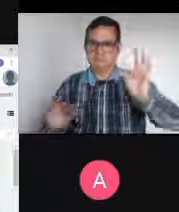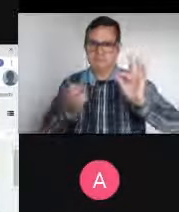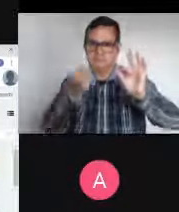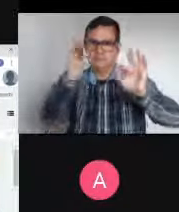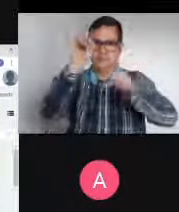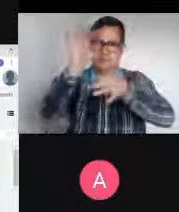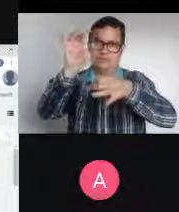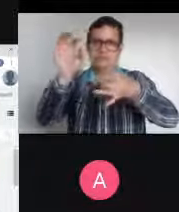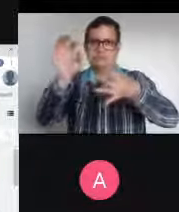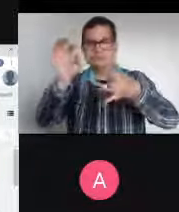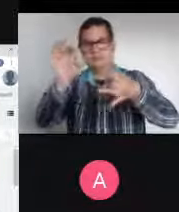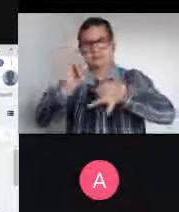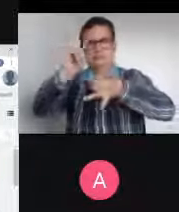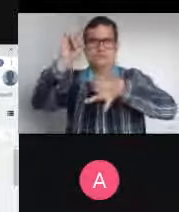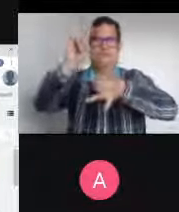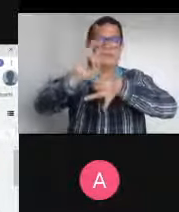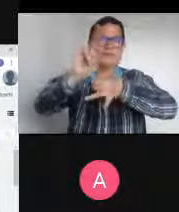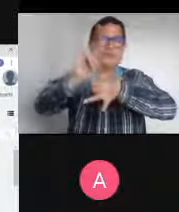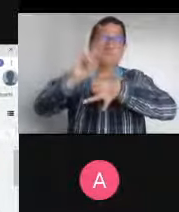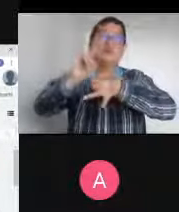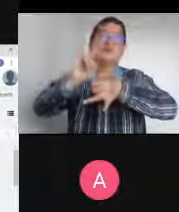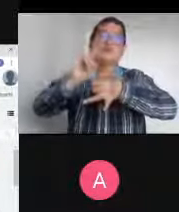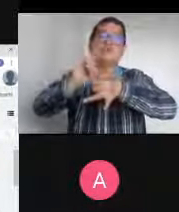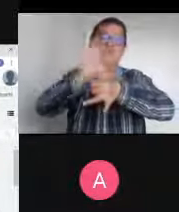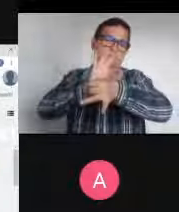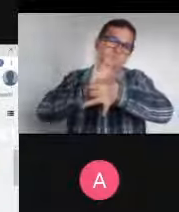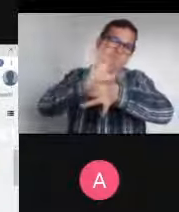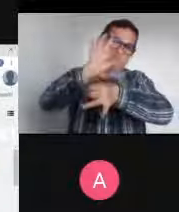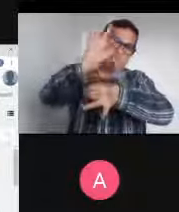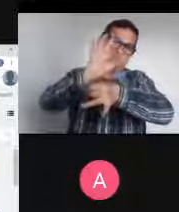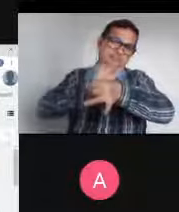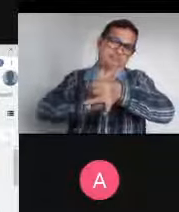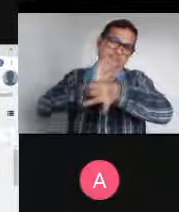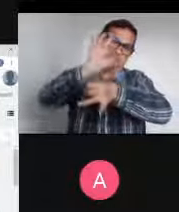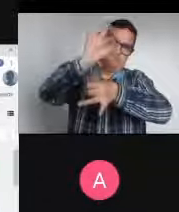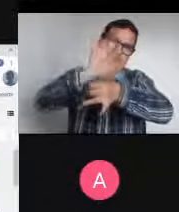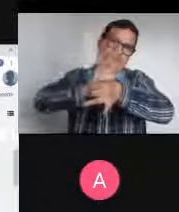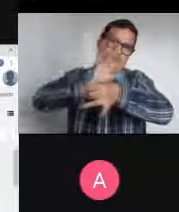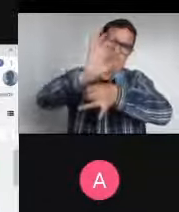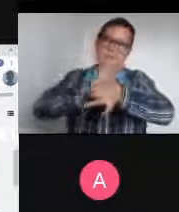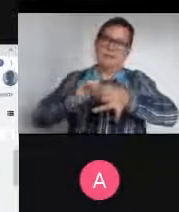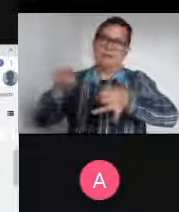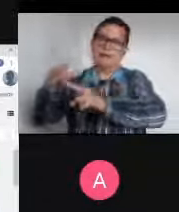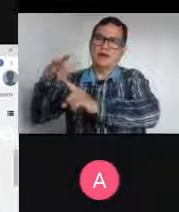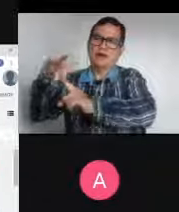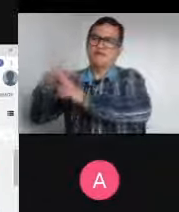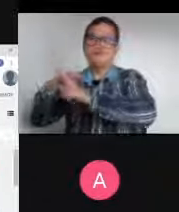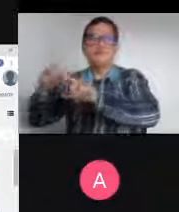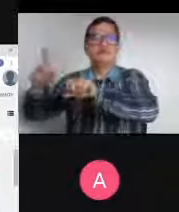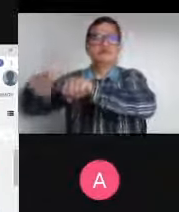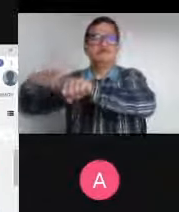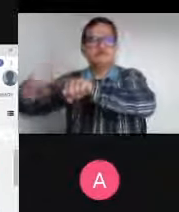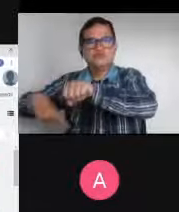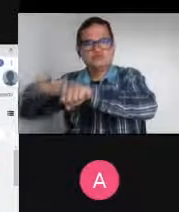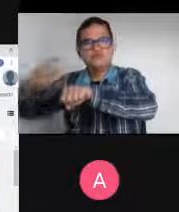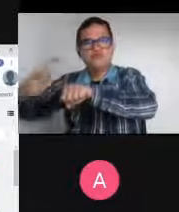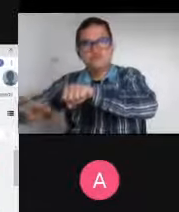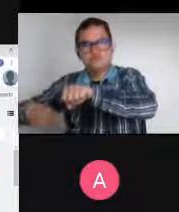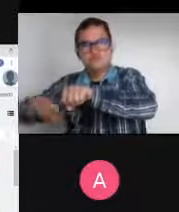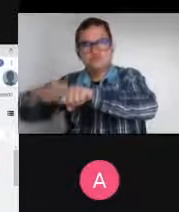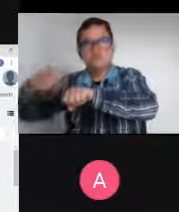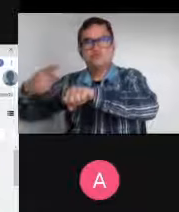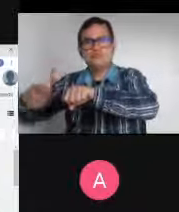pues me va a modificar la resistencia y pues va a tener algunos efectos en el movimiento de nuestro motor. Listo, ahora si